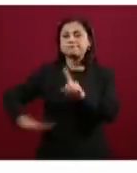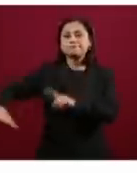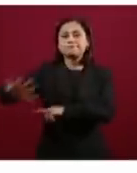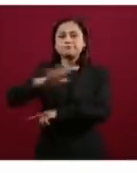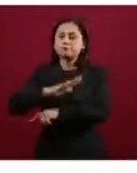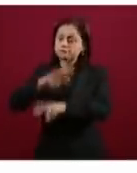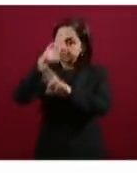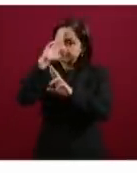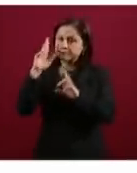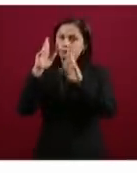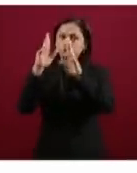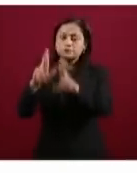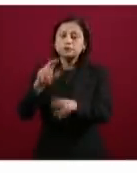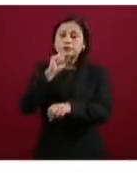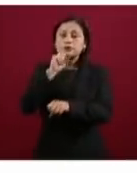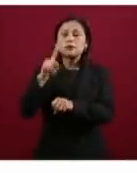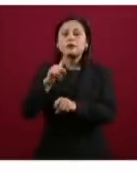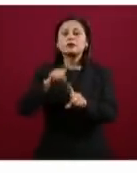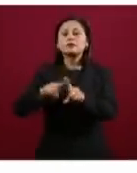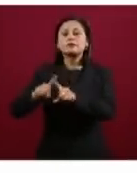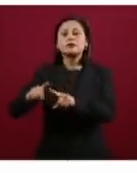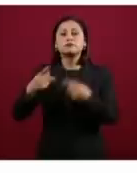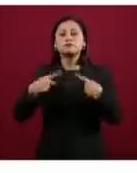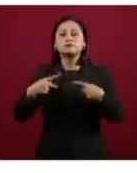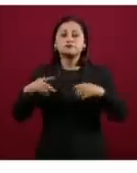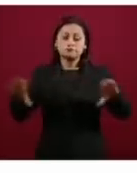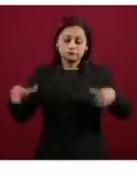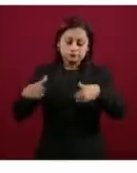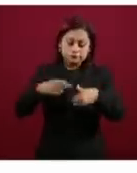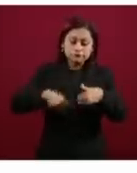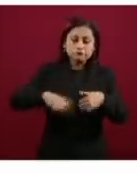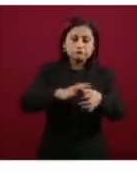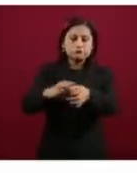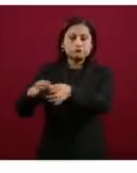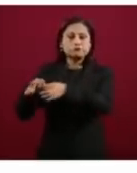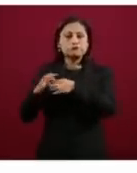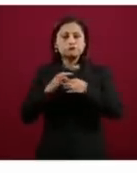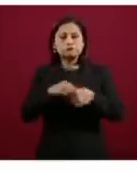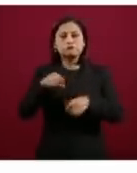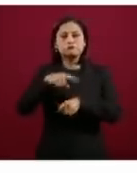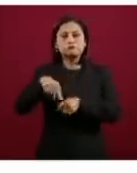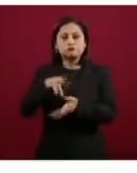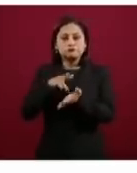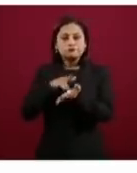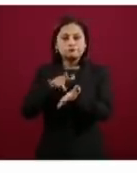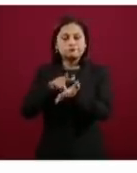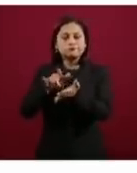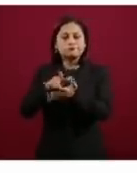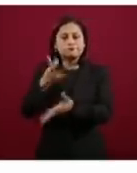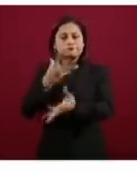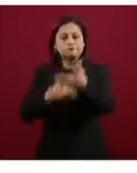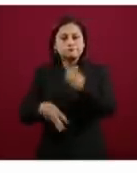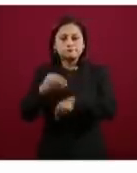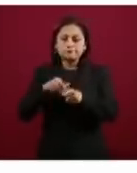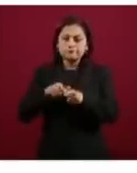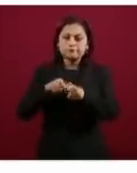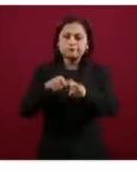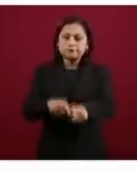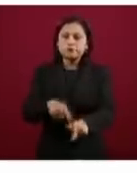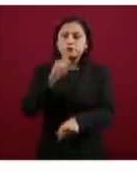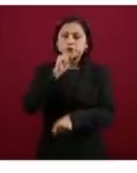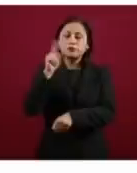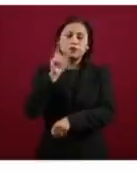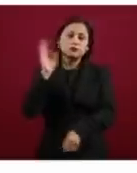social, promover un modelo de desarrollo territorial equilibrado y sostenible para conectar las comunidades, garantizar el derecho al